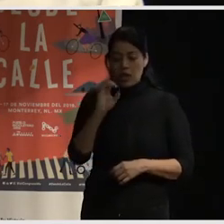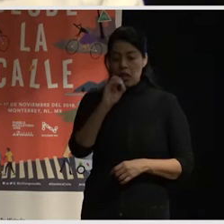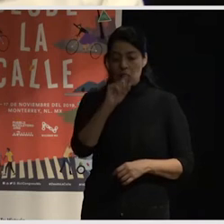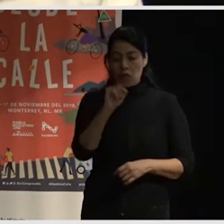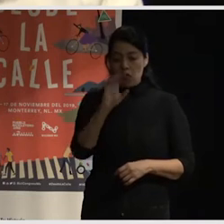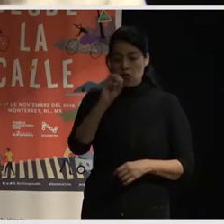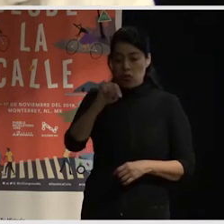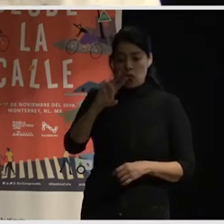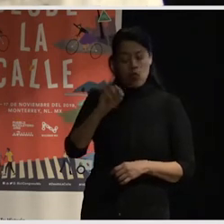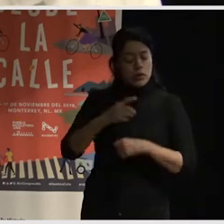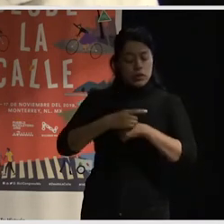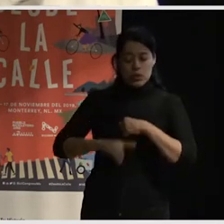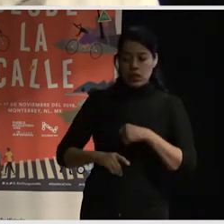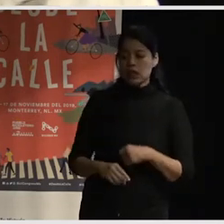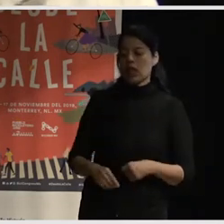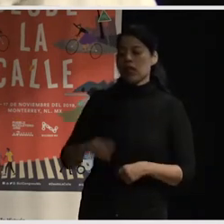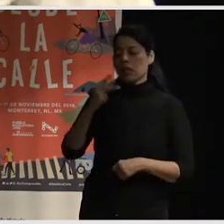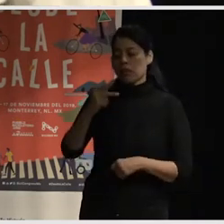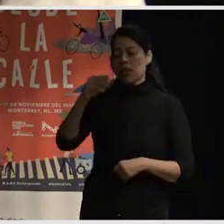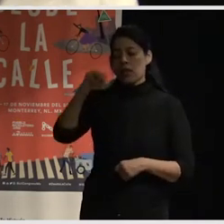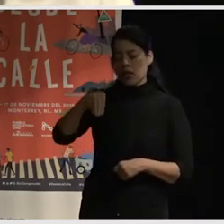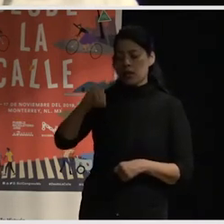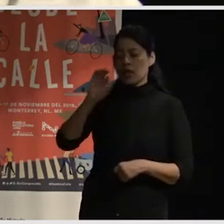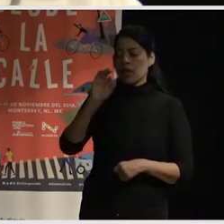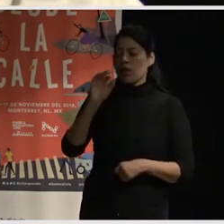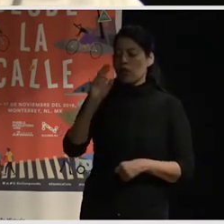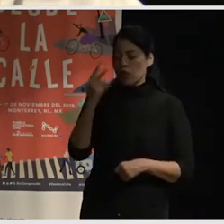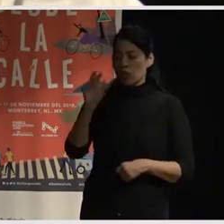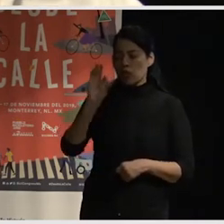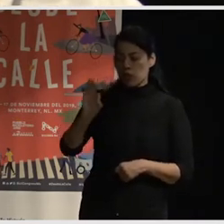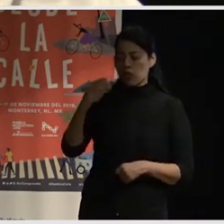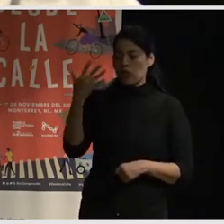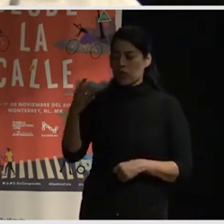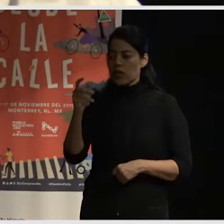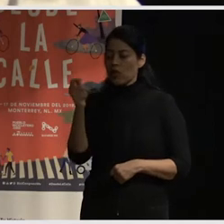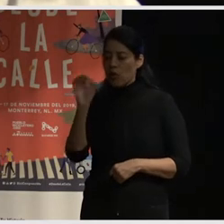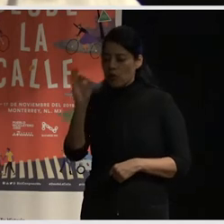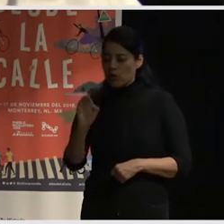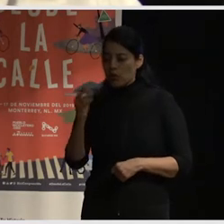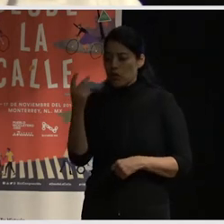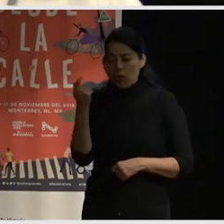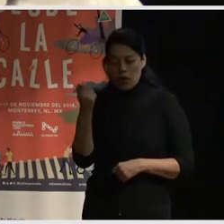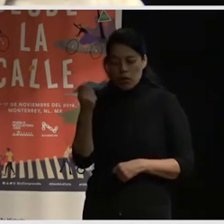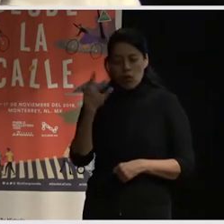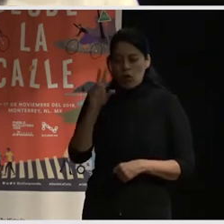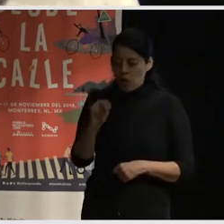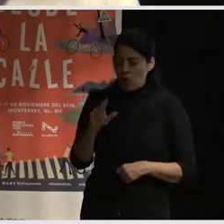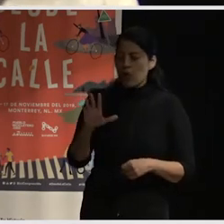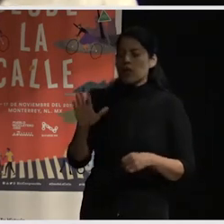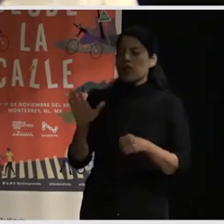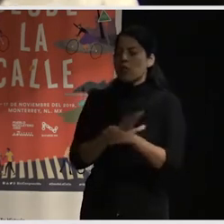pm 2.5 no necesariamente es porque haya pocos pm 2.5 sino porque no se están monitoreando